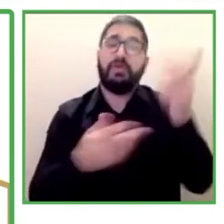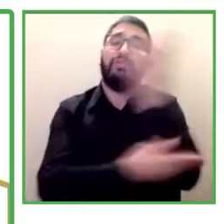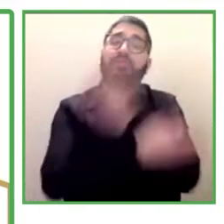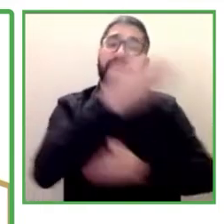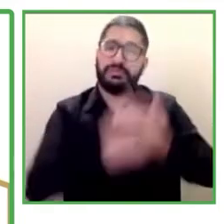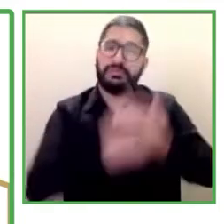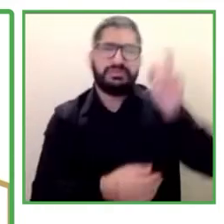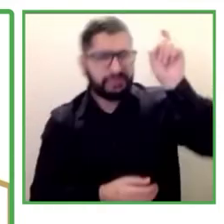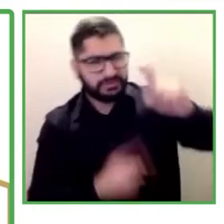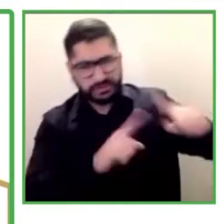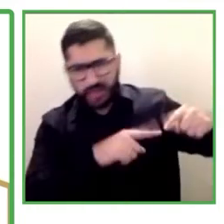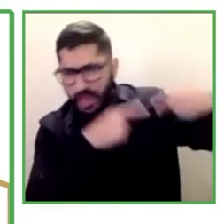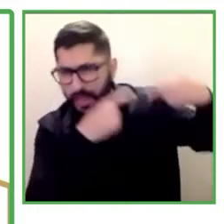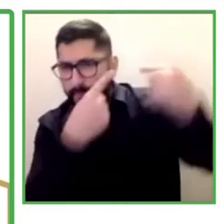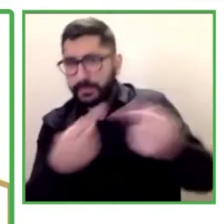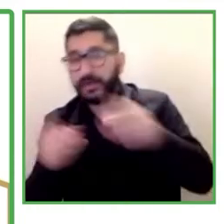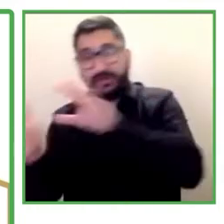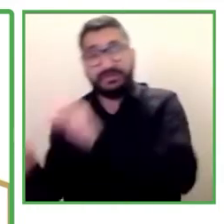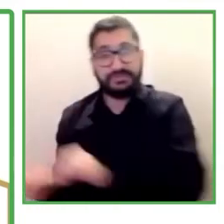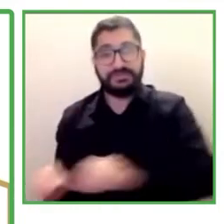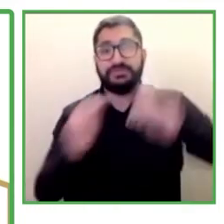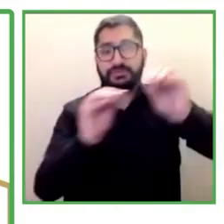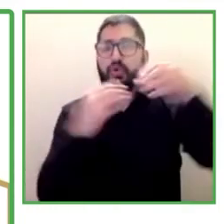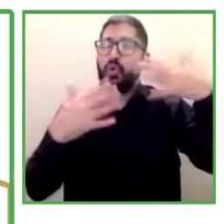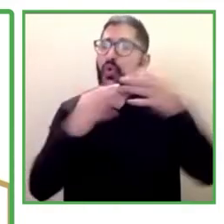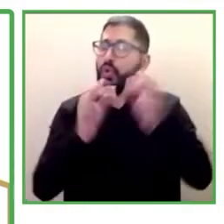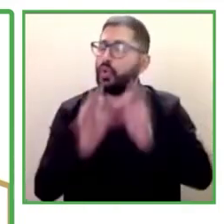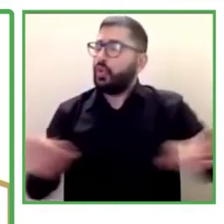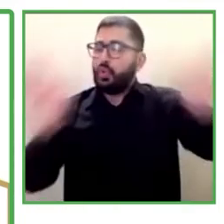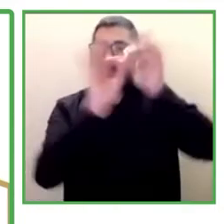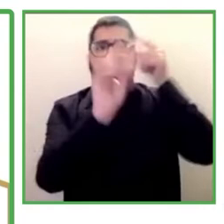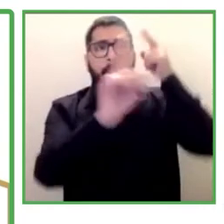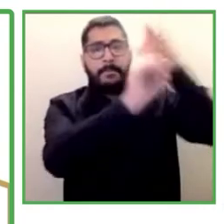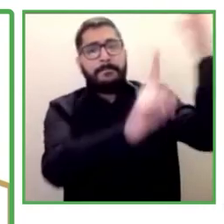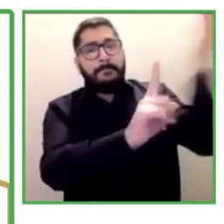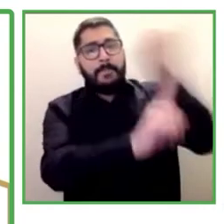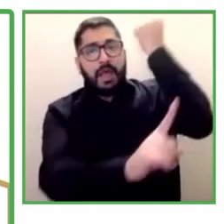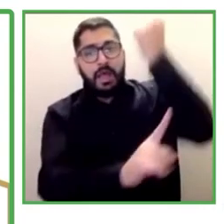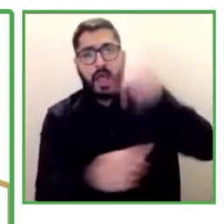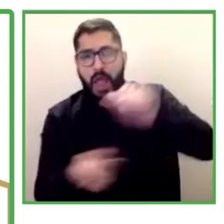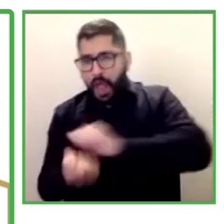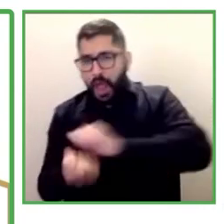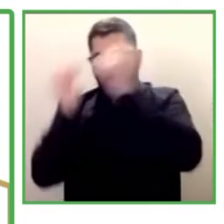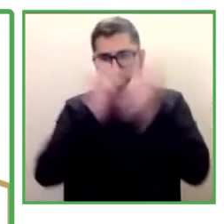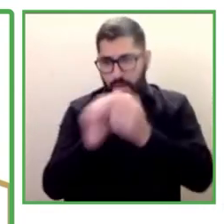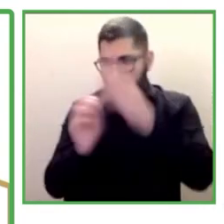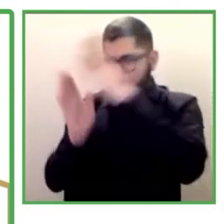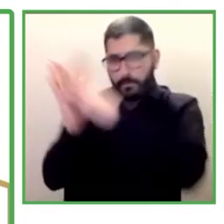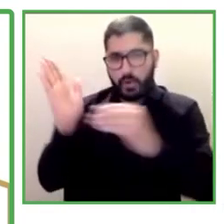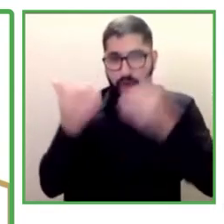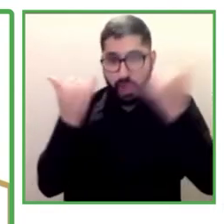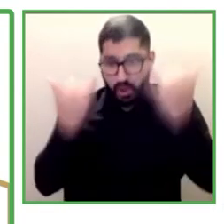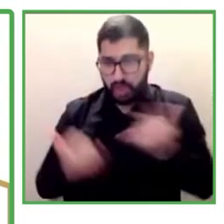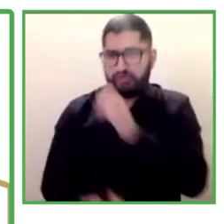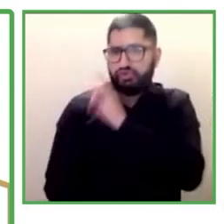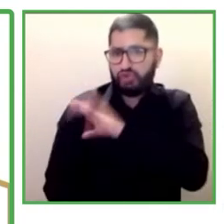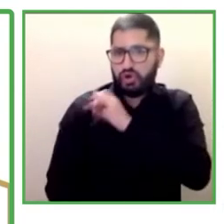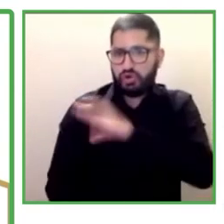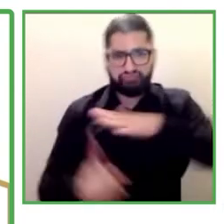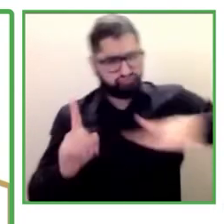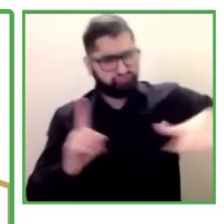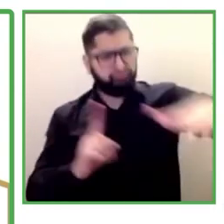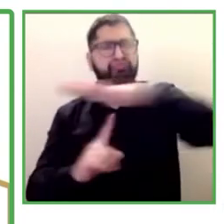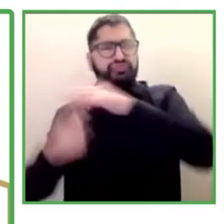desafío permanente ha sido ajustar el modelo a la realidad de Chile. Entonces también durante el proceso piloto que comenzó el año pasado en